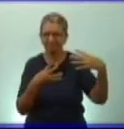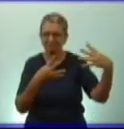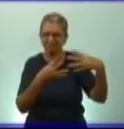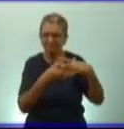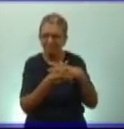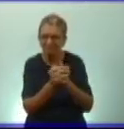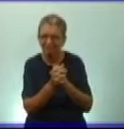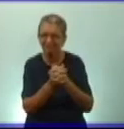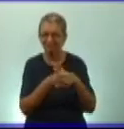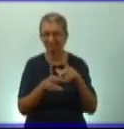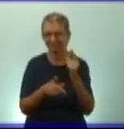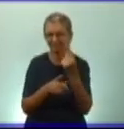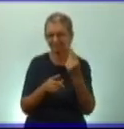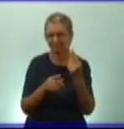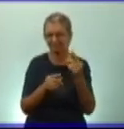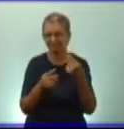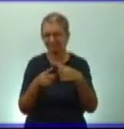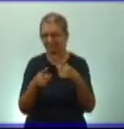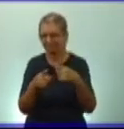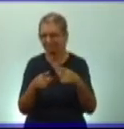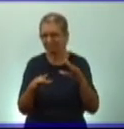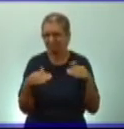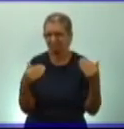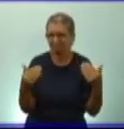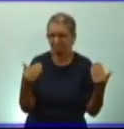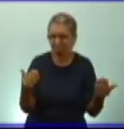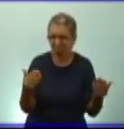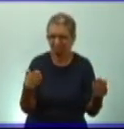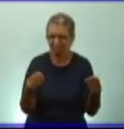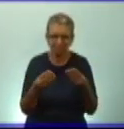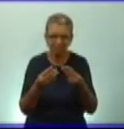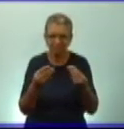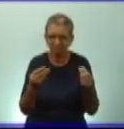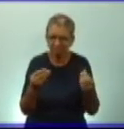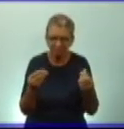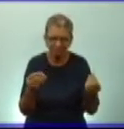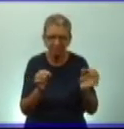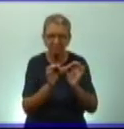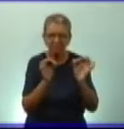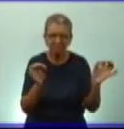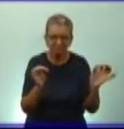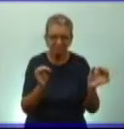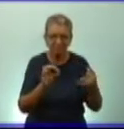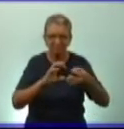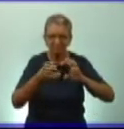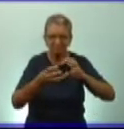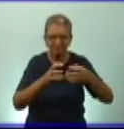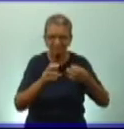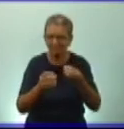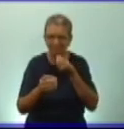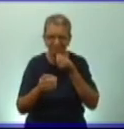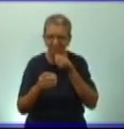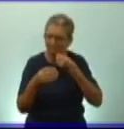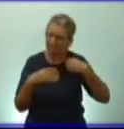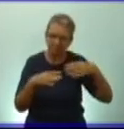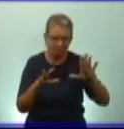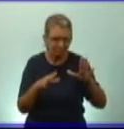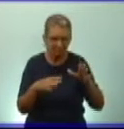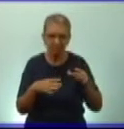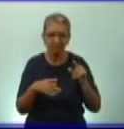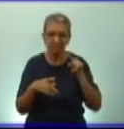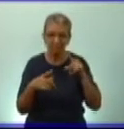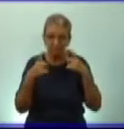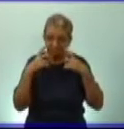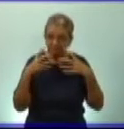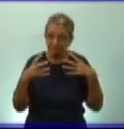una sustancia? No importa cuál sea la sustancia, no importa si es una sustancia simple, si es una sustancia compuesta. Lo más importante es que ustedes tengan